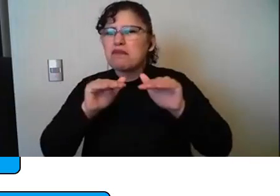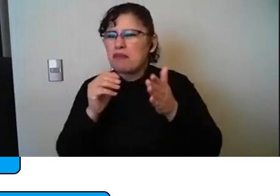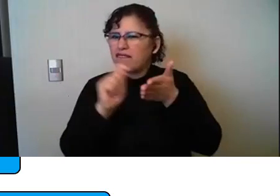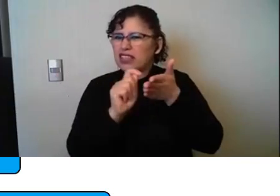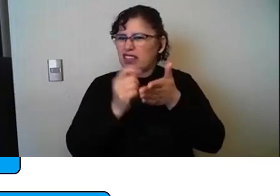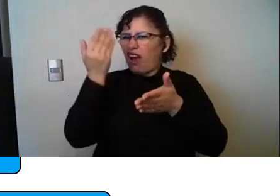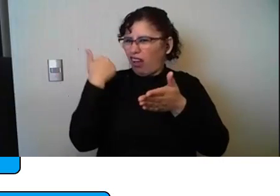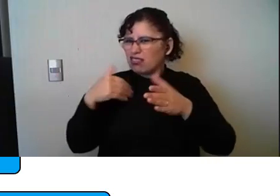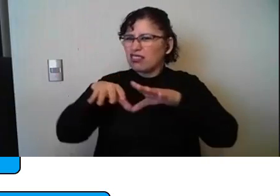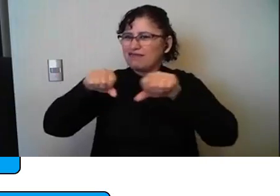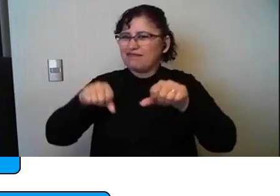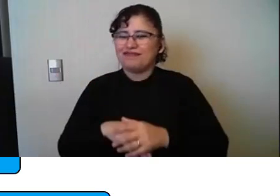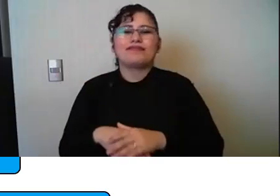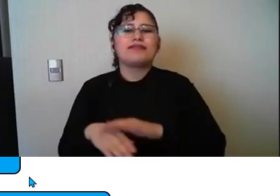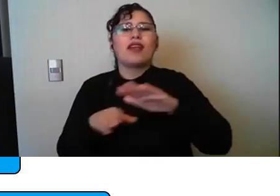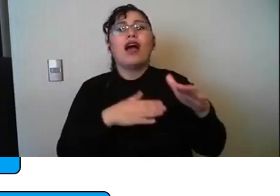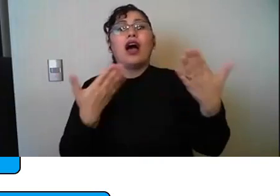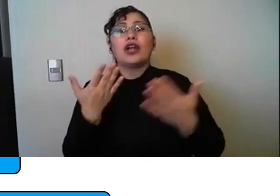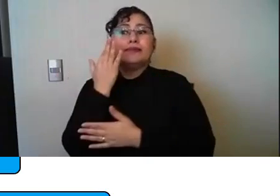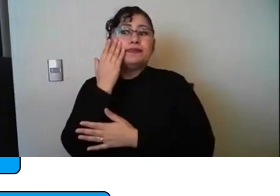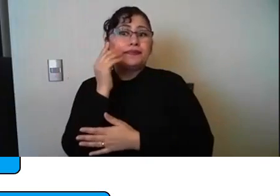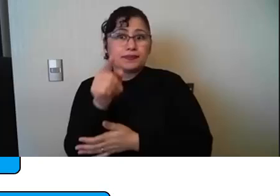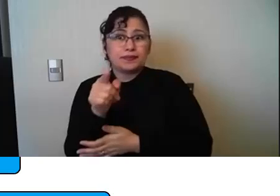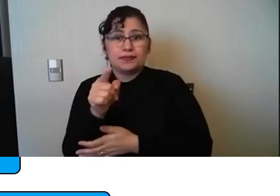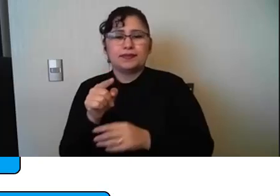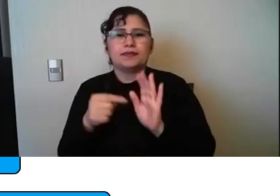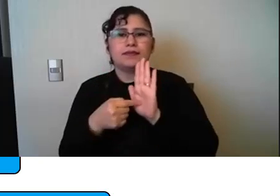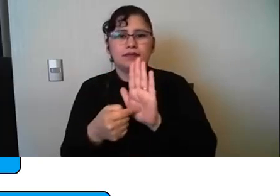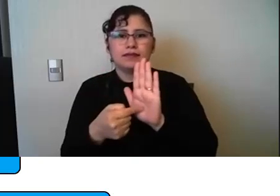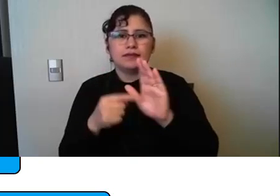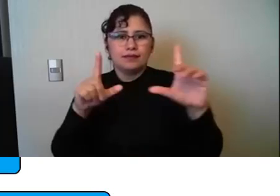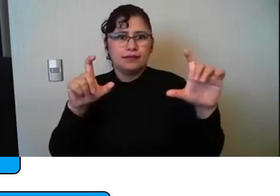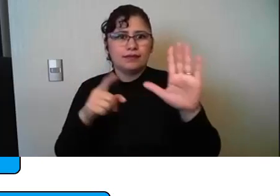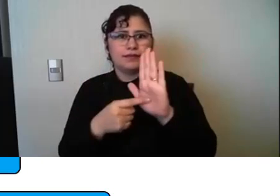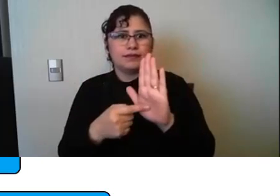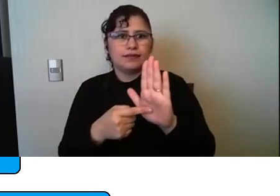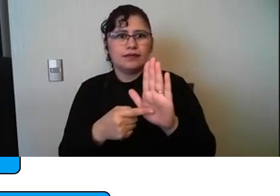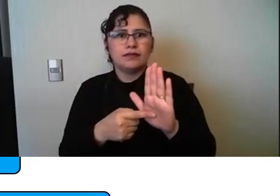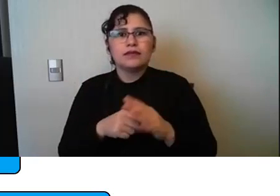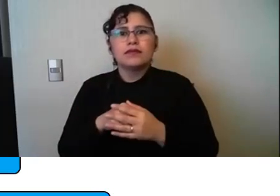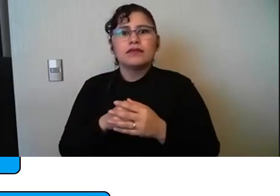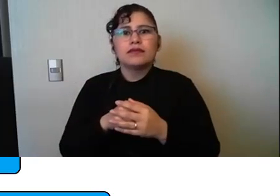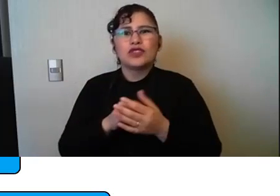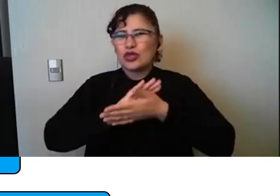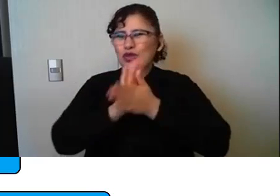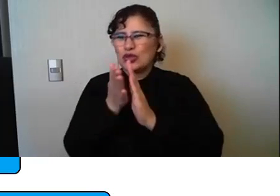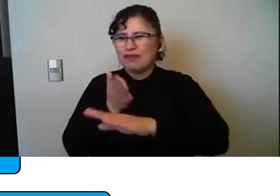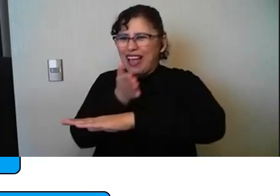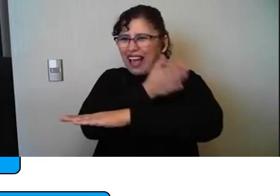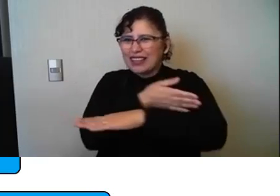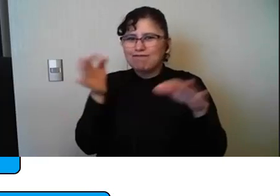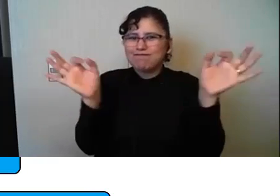actividad. Todo lo que está en color celeste ya lo hemos nosotros descrito.